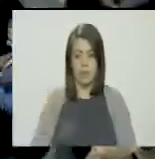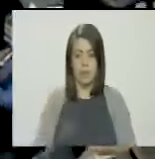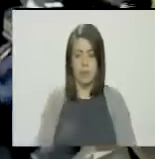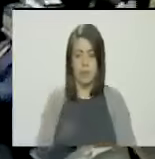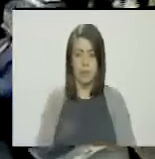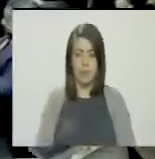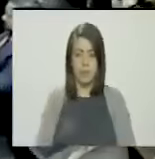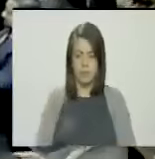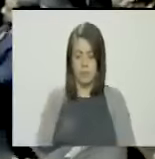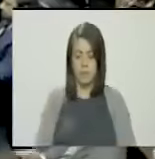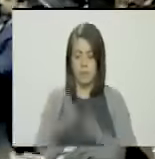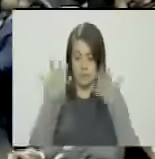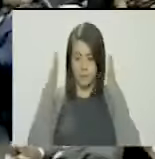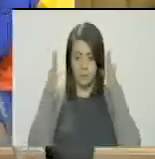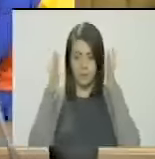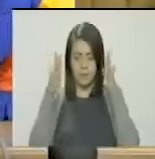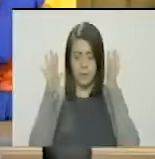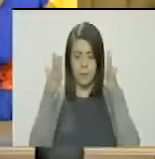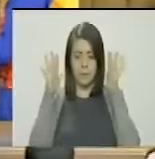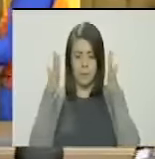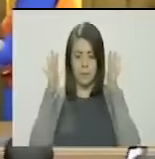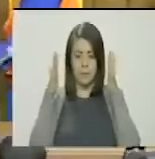2024-2025.